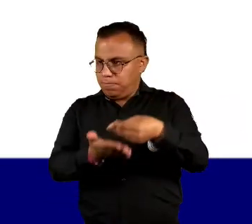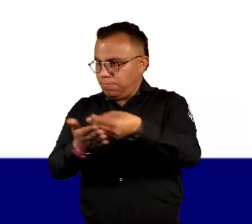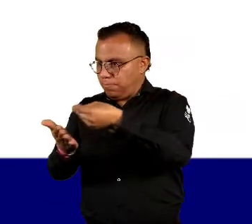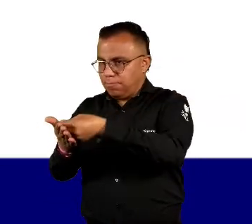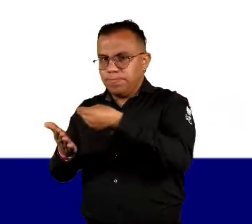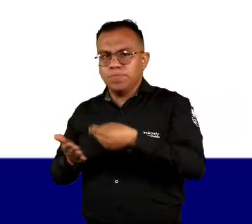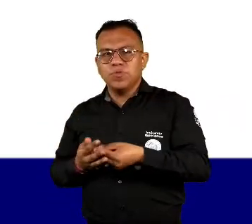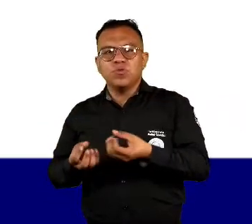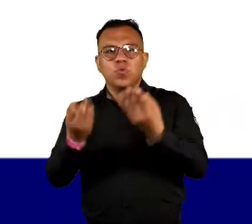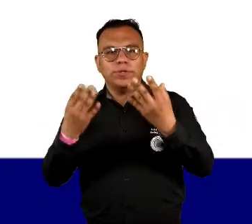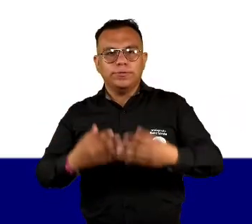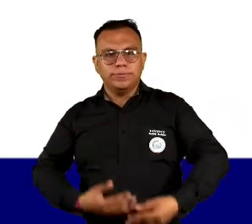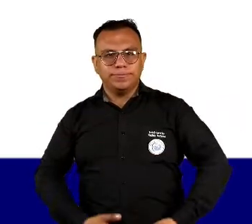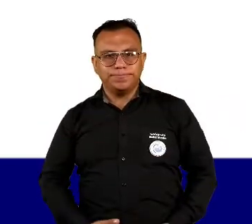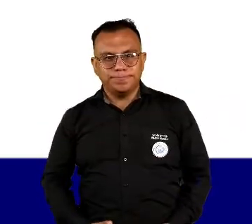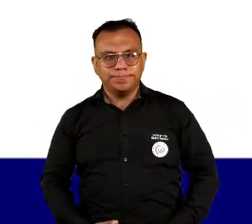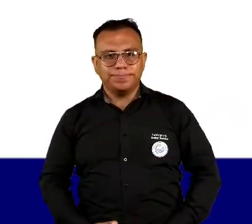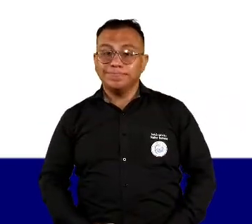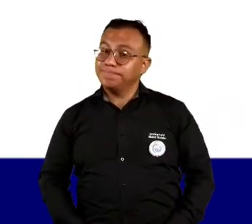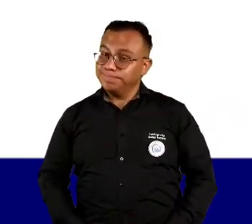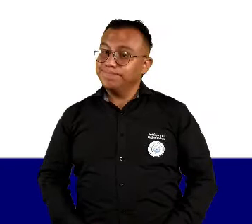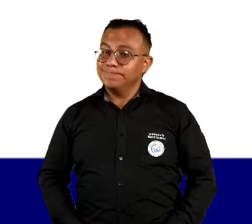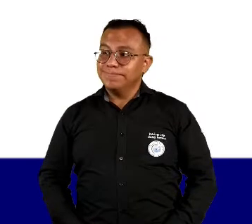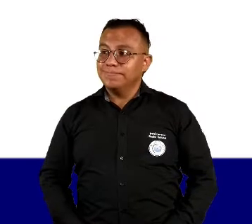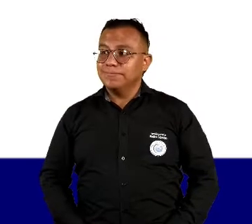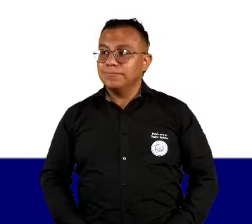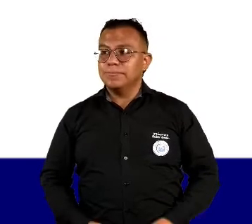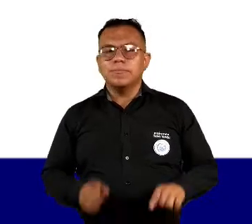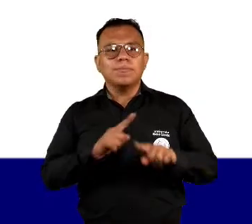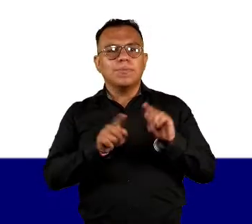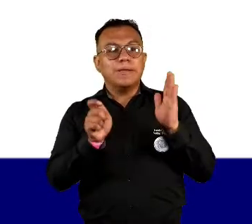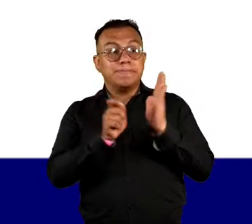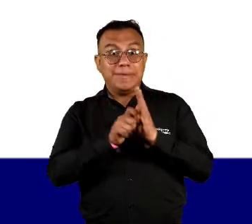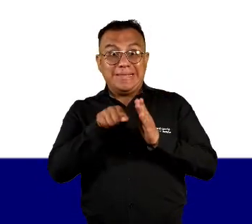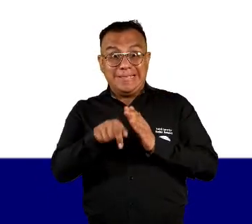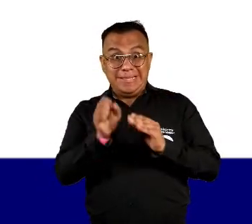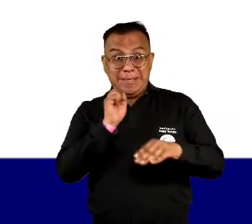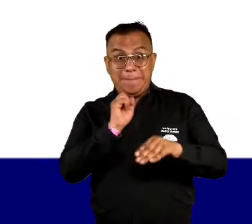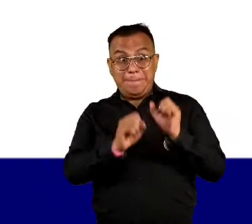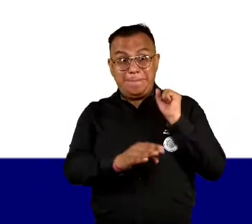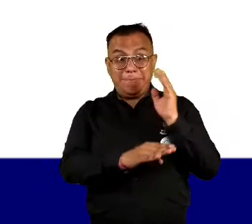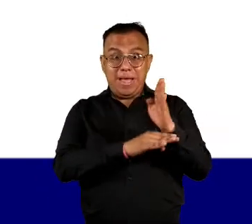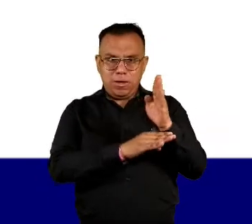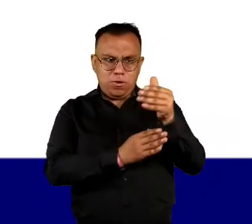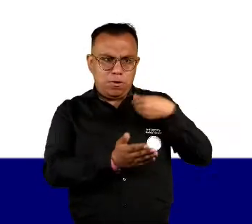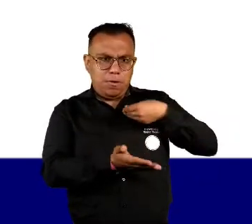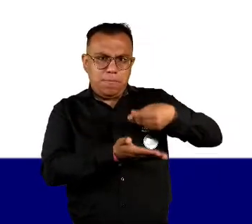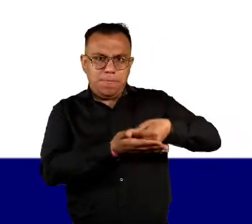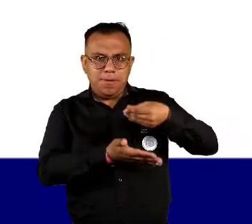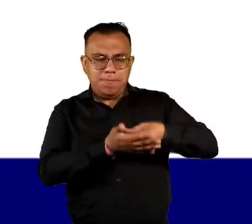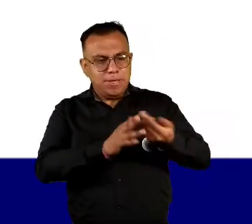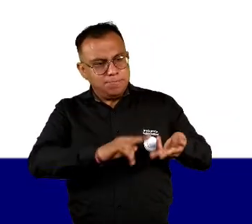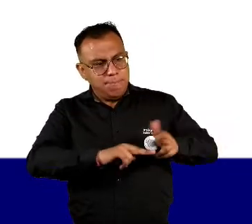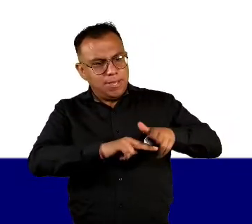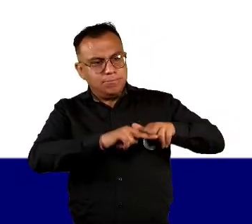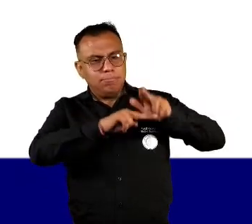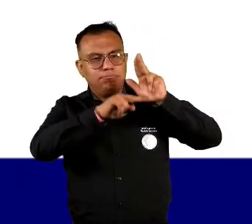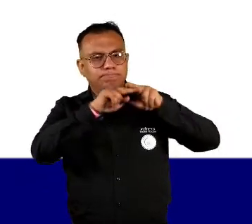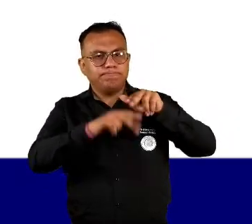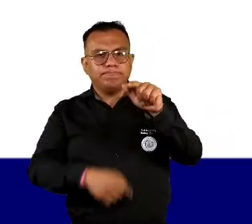pagar está y para que eso cuenta bancaria empiece a tener réditos